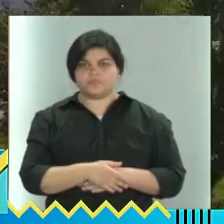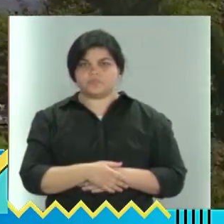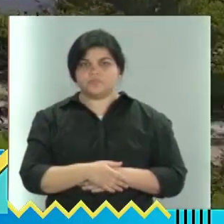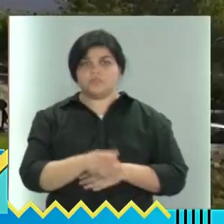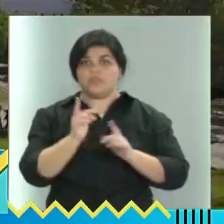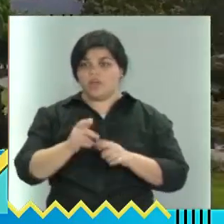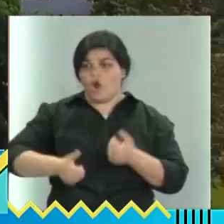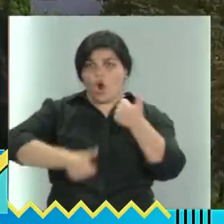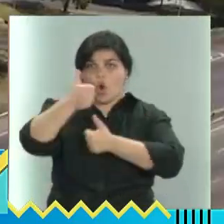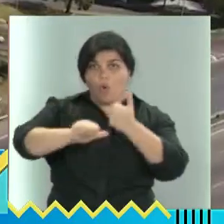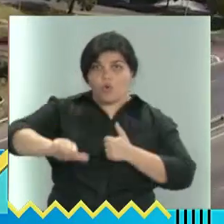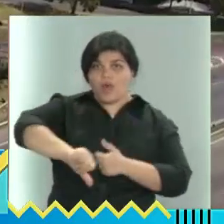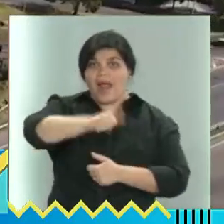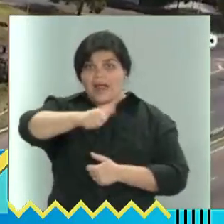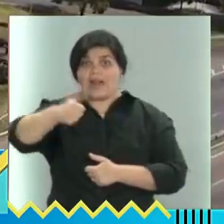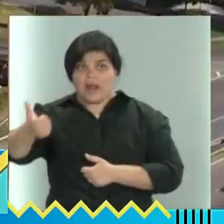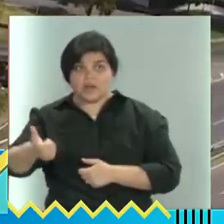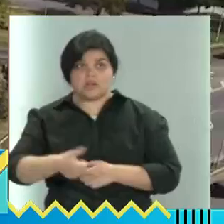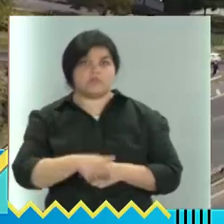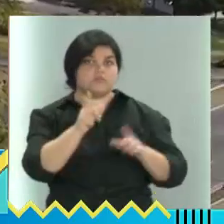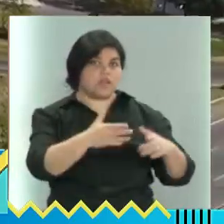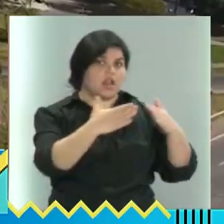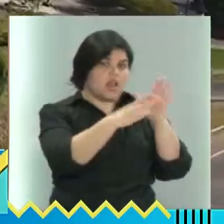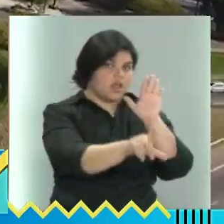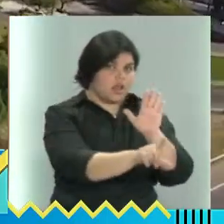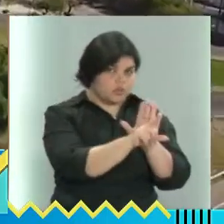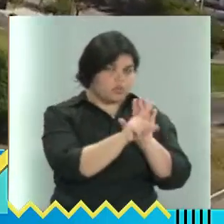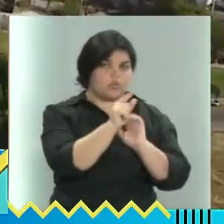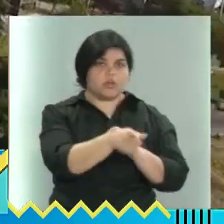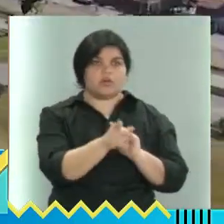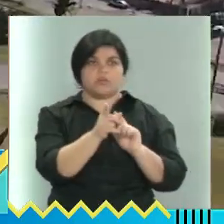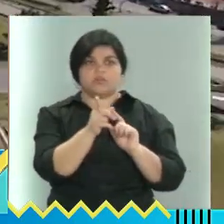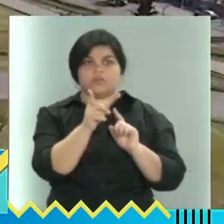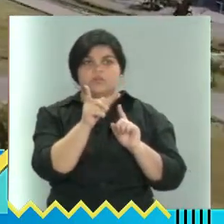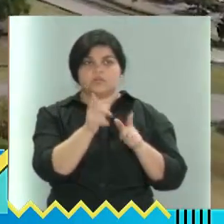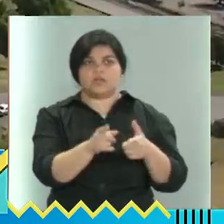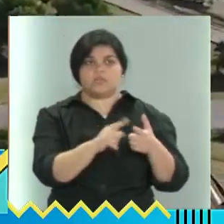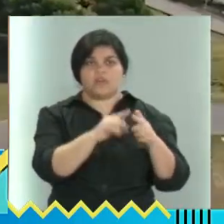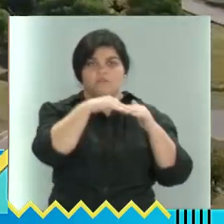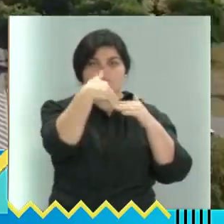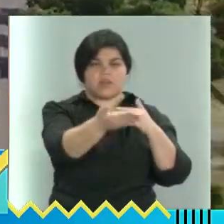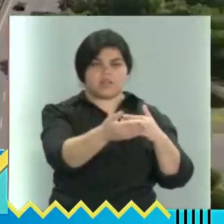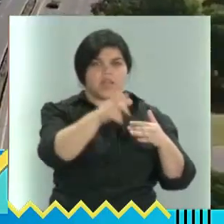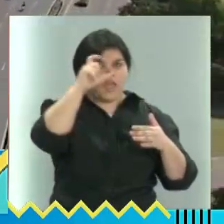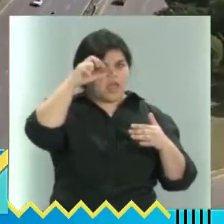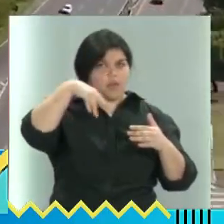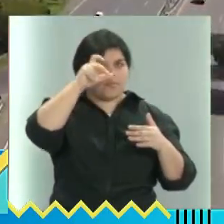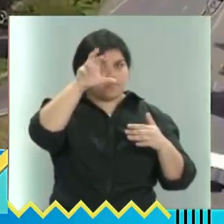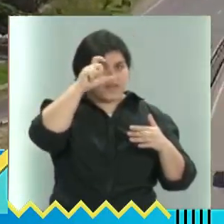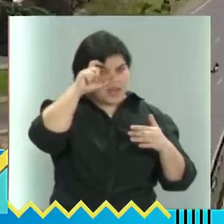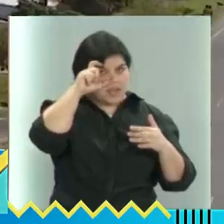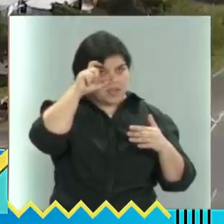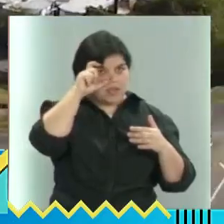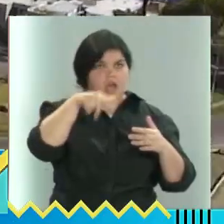ganado últimamente para la legislatura, el que está enfrente, detrás del EPRE, que va a ser como